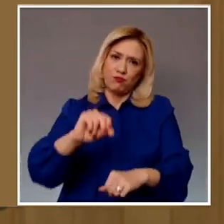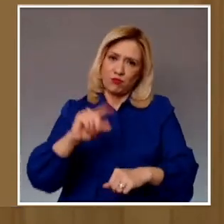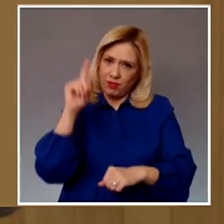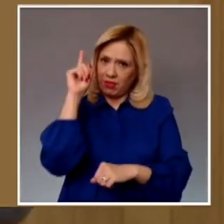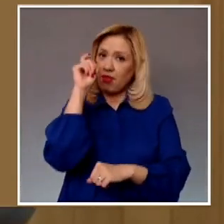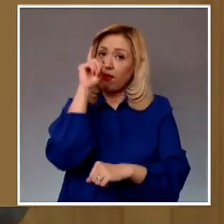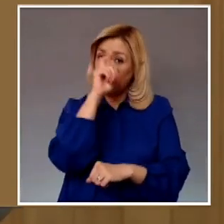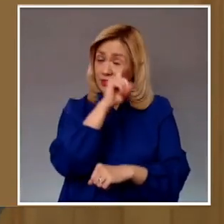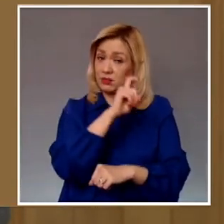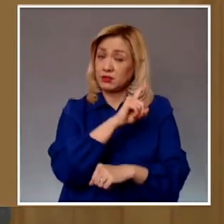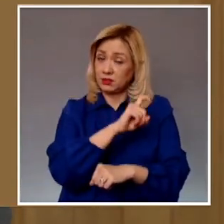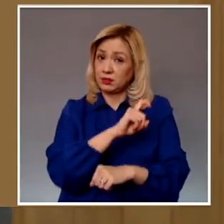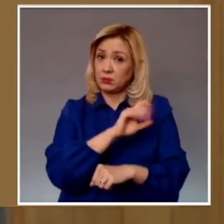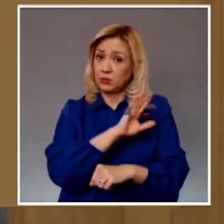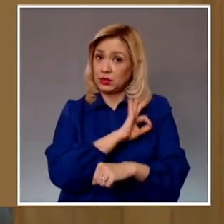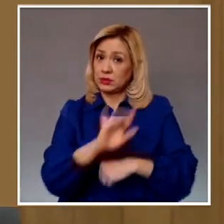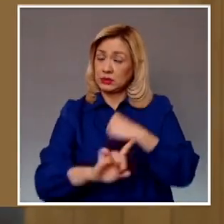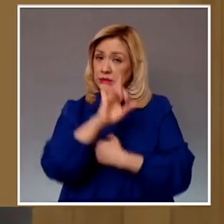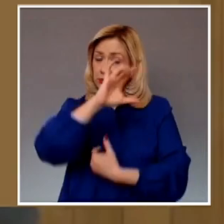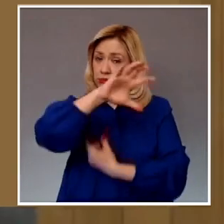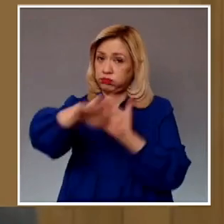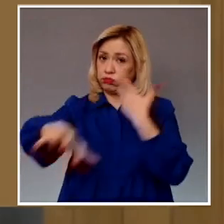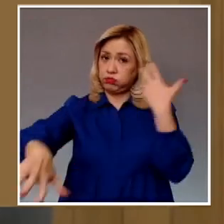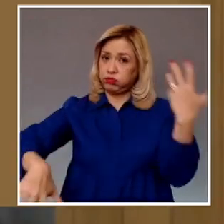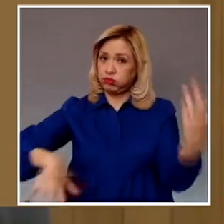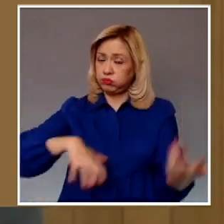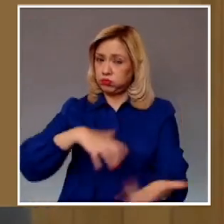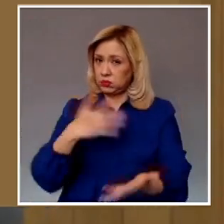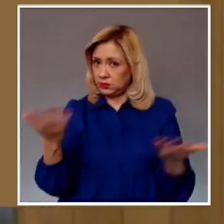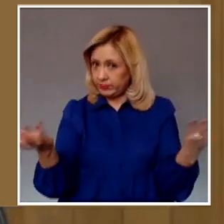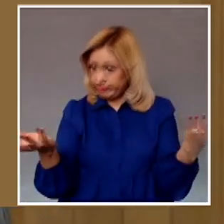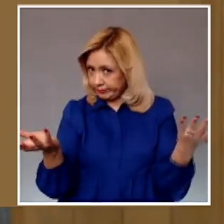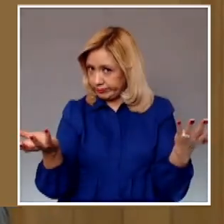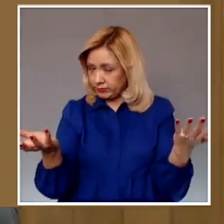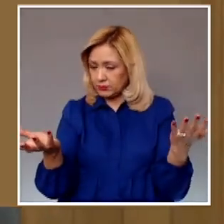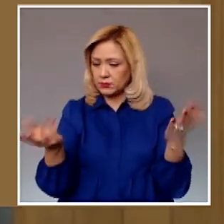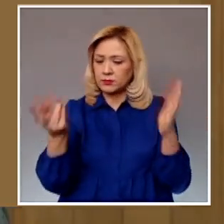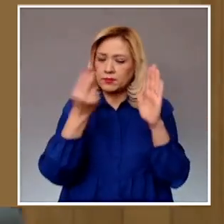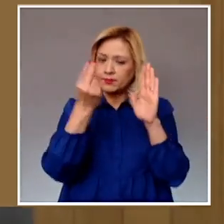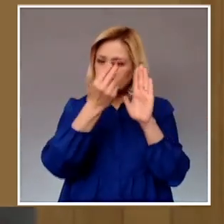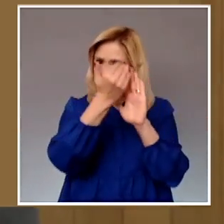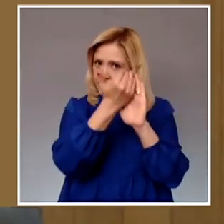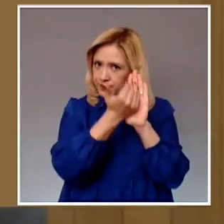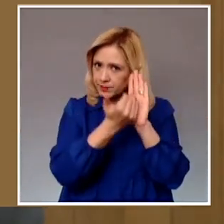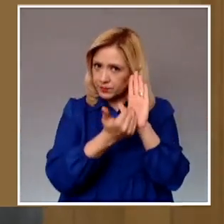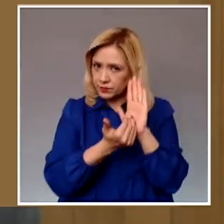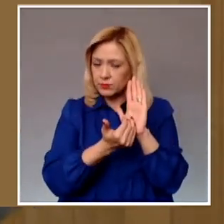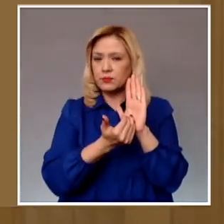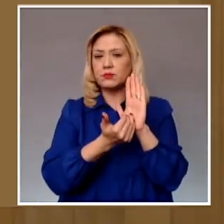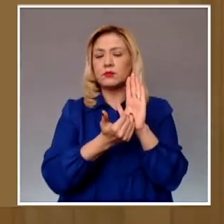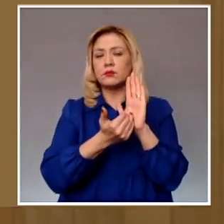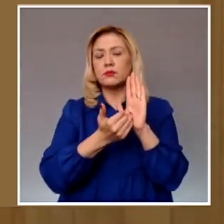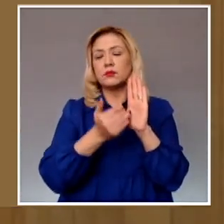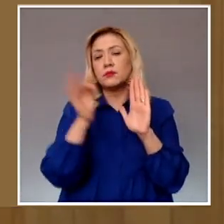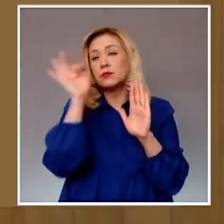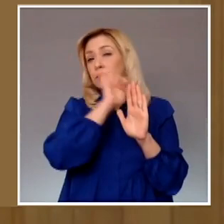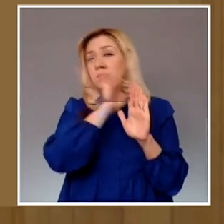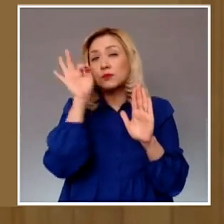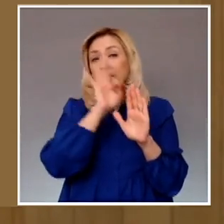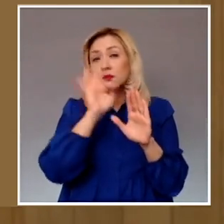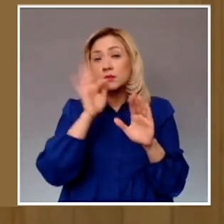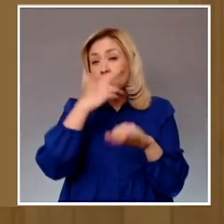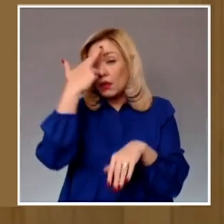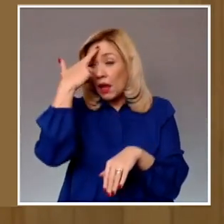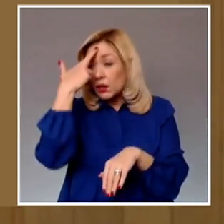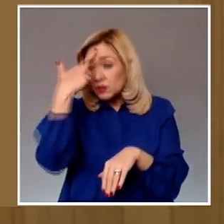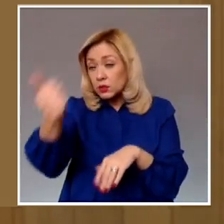hiciera o se construyera una regla, la cual estuviera nutrida de cuantas excepciones se fueran factibles a partir de circunstancias específicas de cada uno